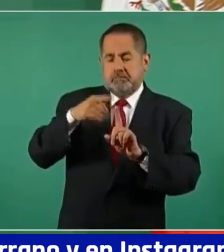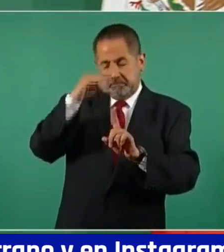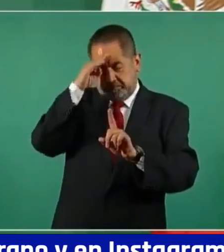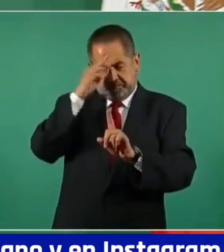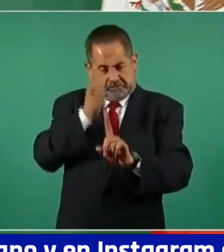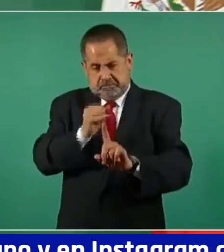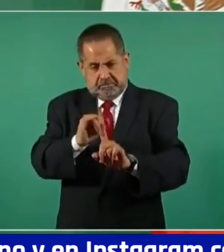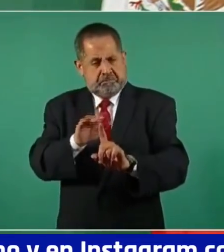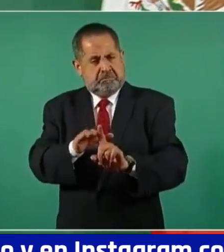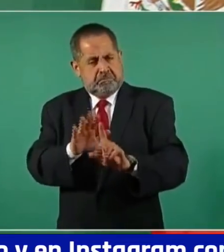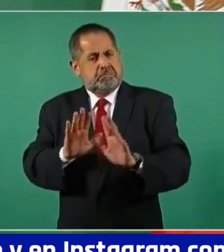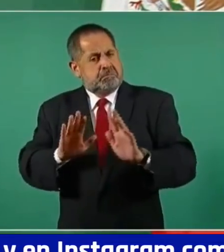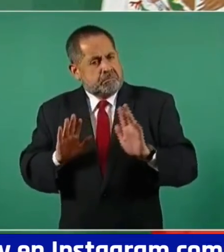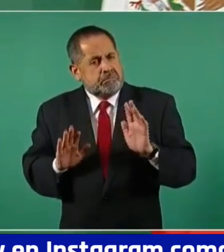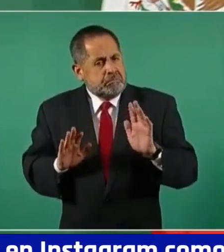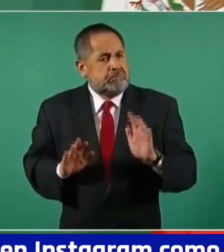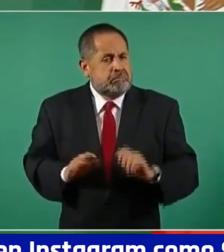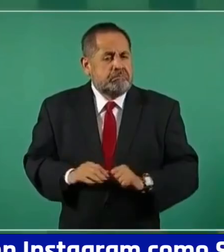manera,